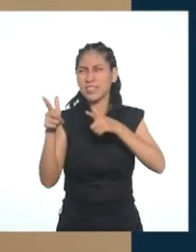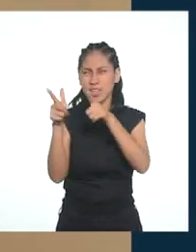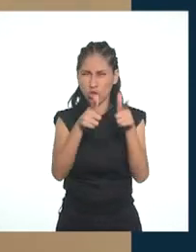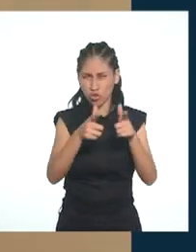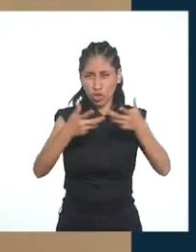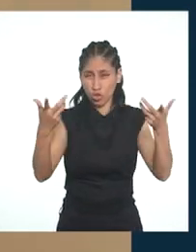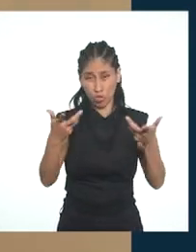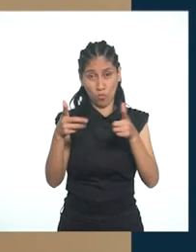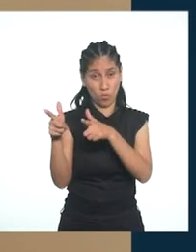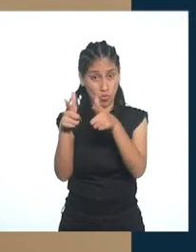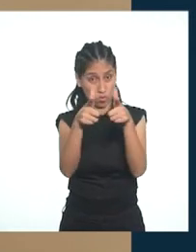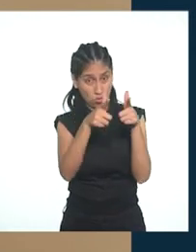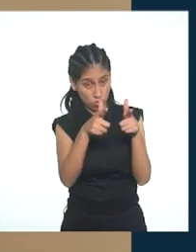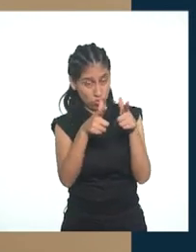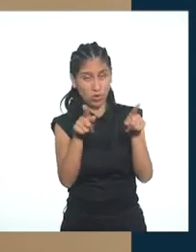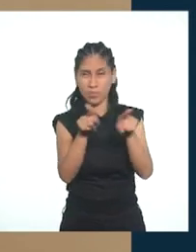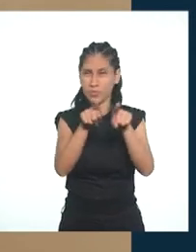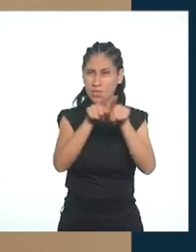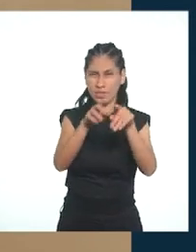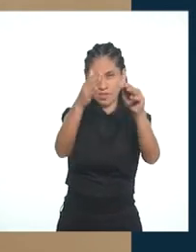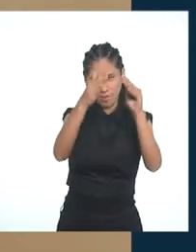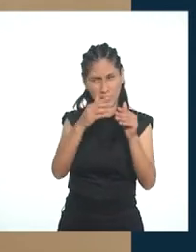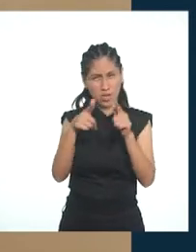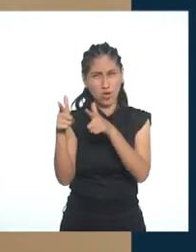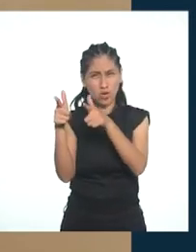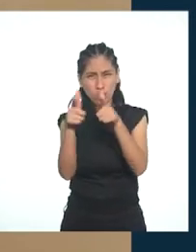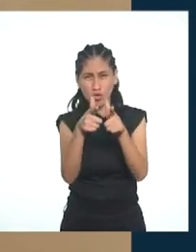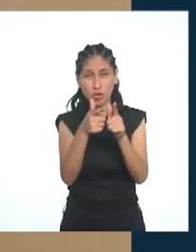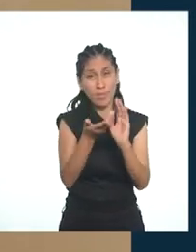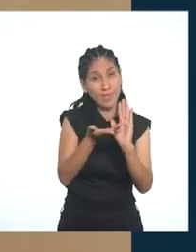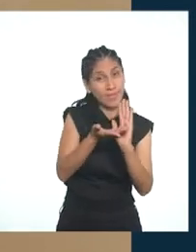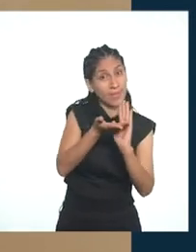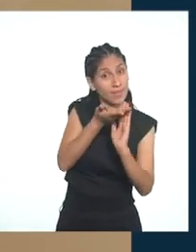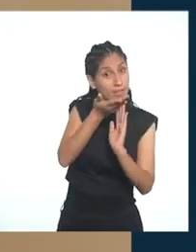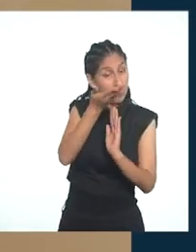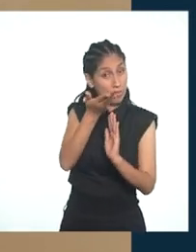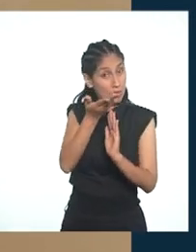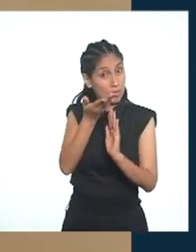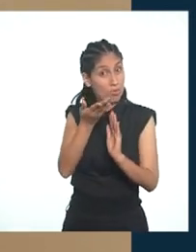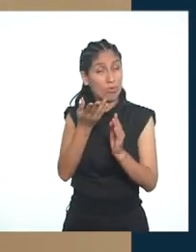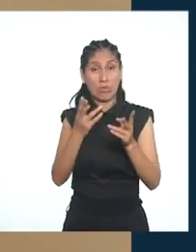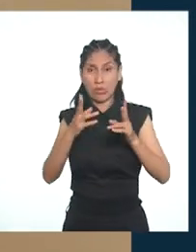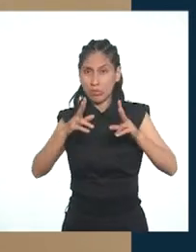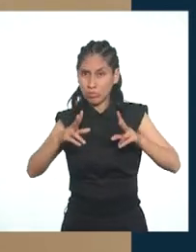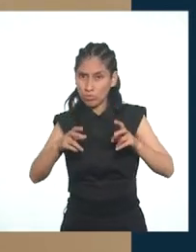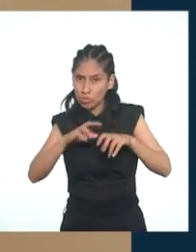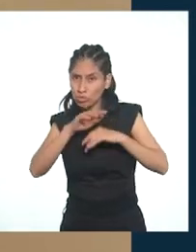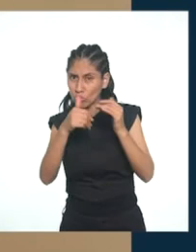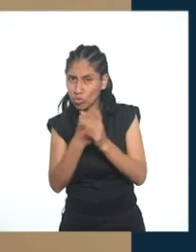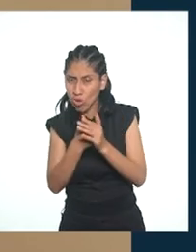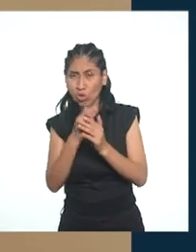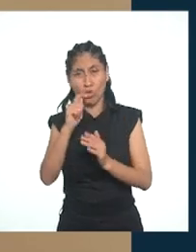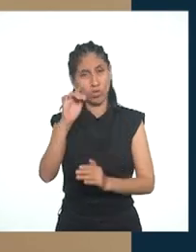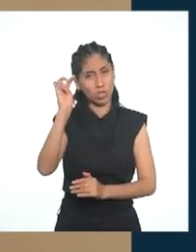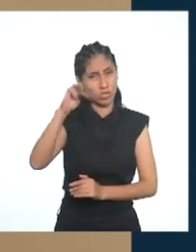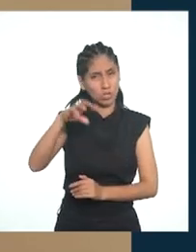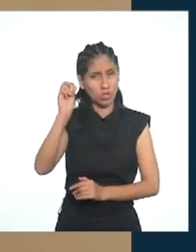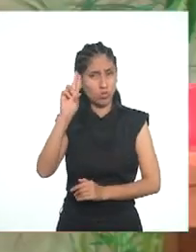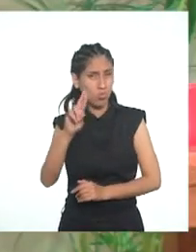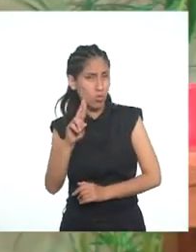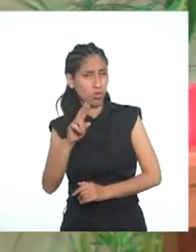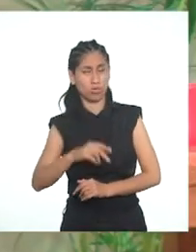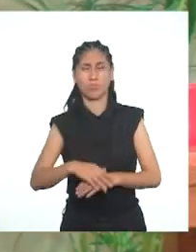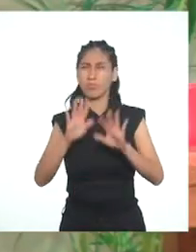de actividades infecciosas, control de crecimiento de células, tumores y prevención del deterioro de